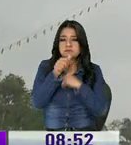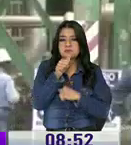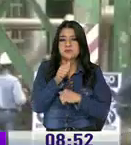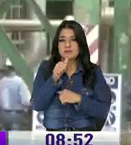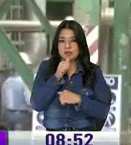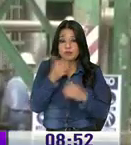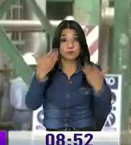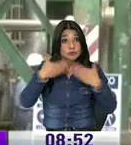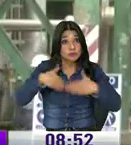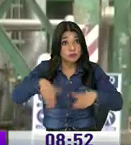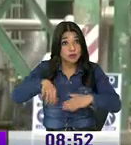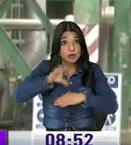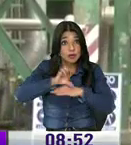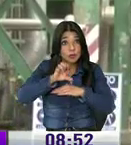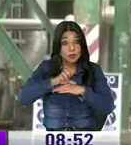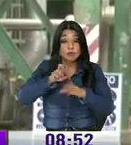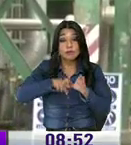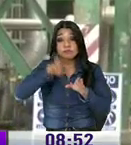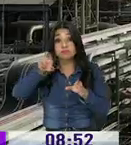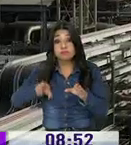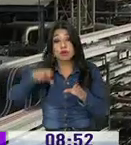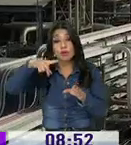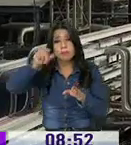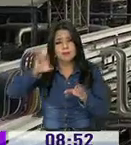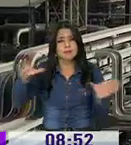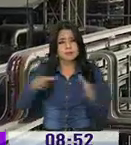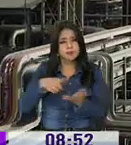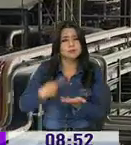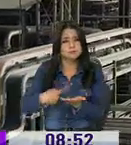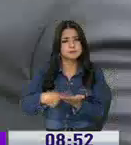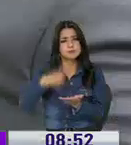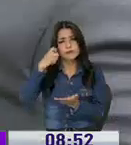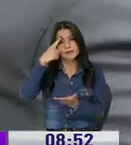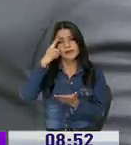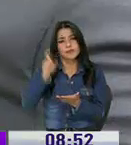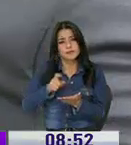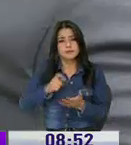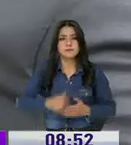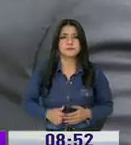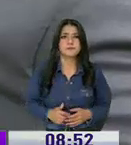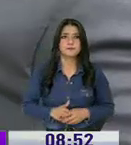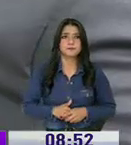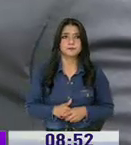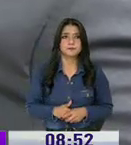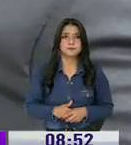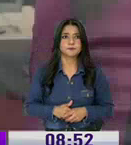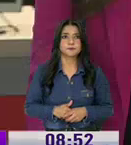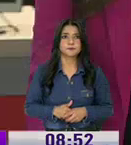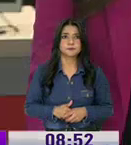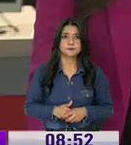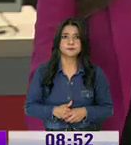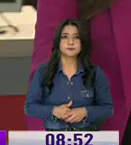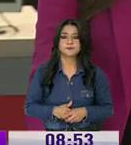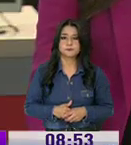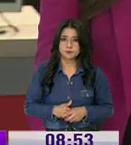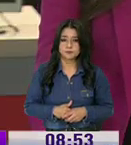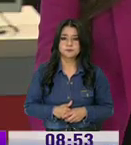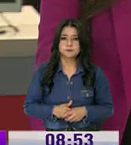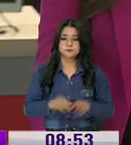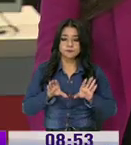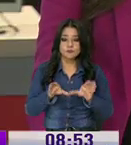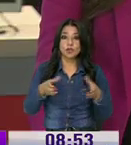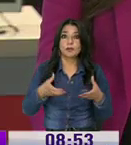Puntos que una vez el Ecuador ha salido de la OPEP, deberán analizarse por el gobierno. Informó Javier Rosero. Y la